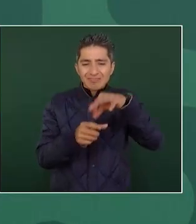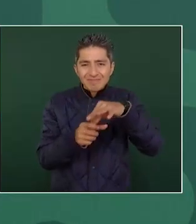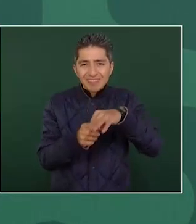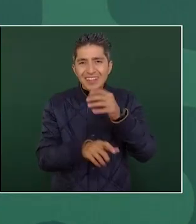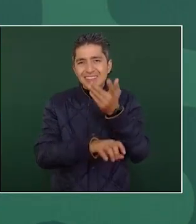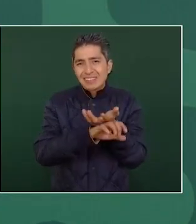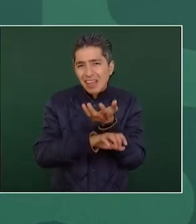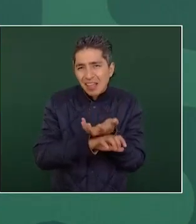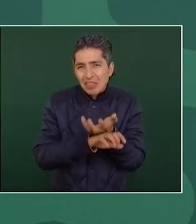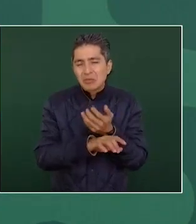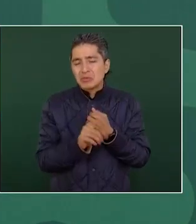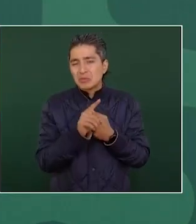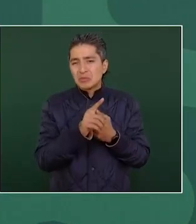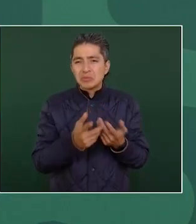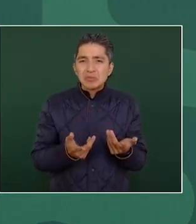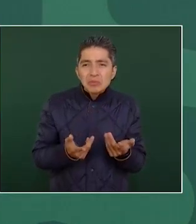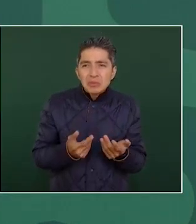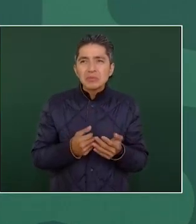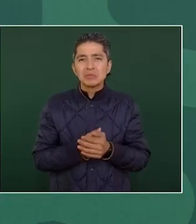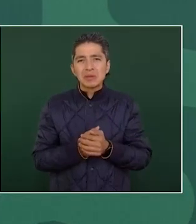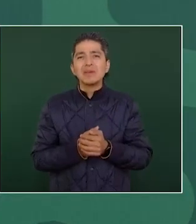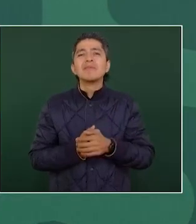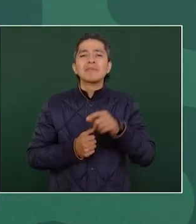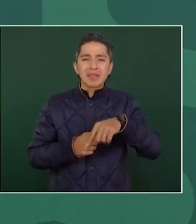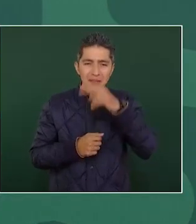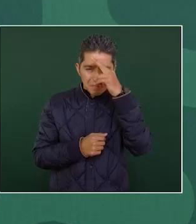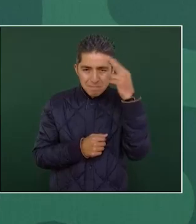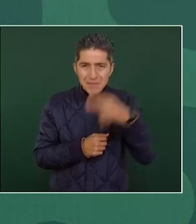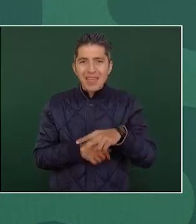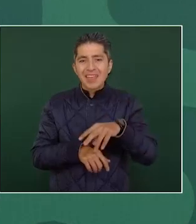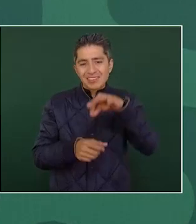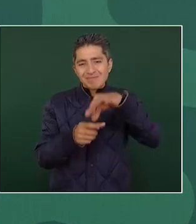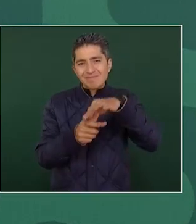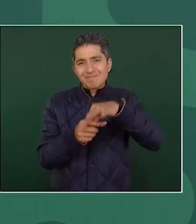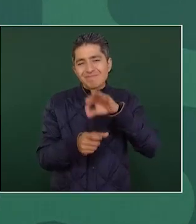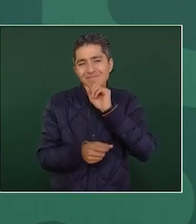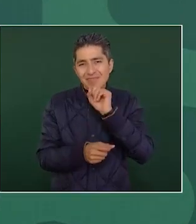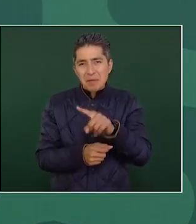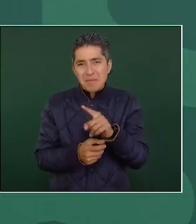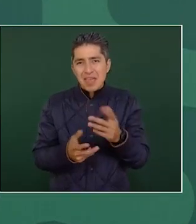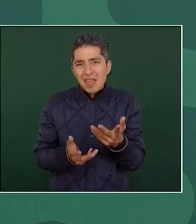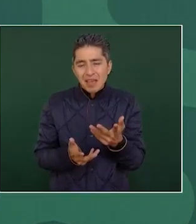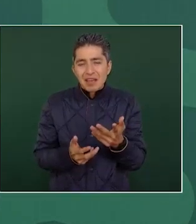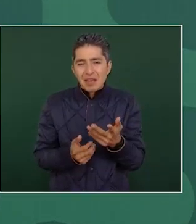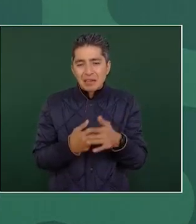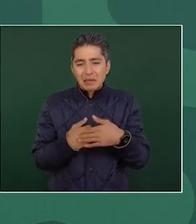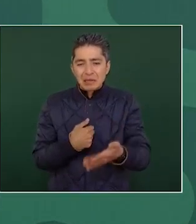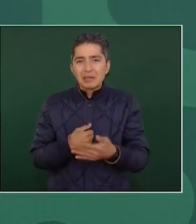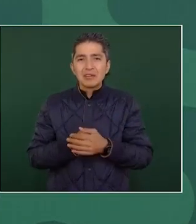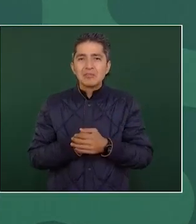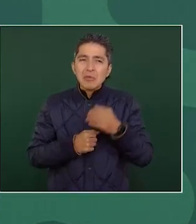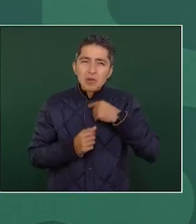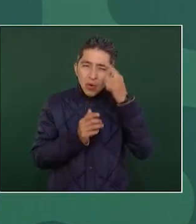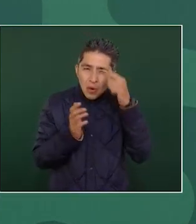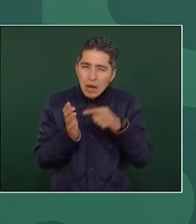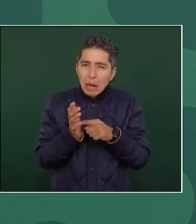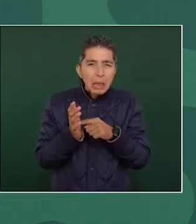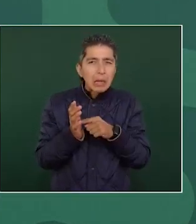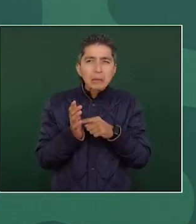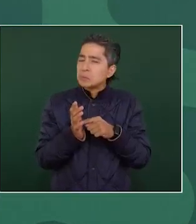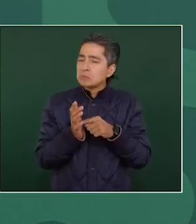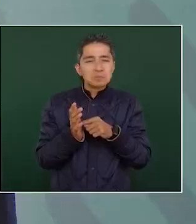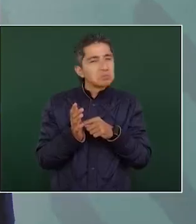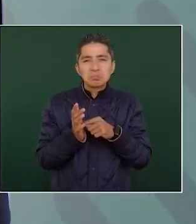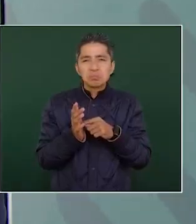Unidos, hay elecciones en México. Yo creo que ya no me va